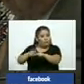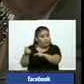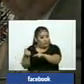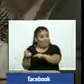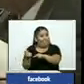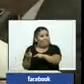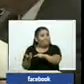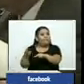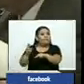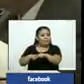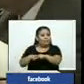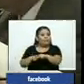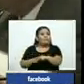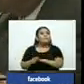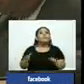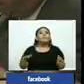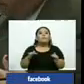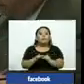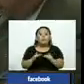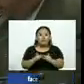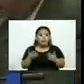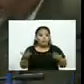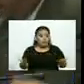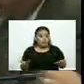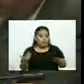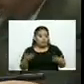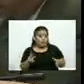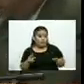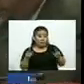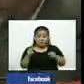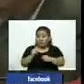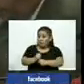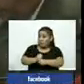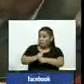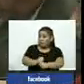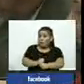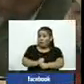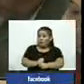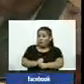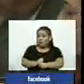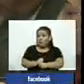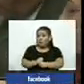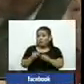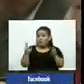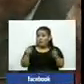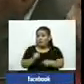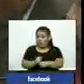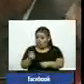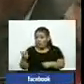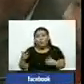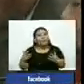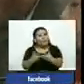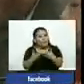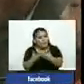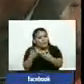bastante grande. Y estamos asegurando a nuestros